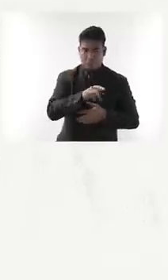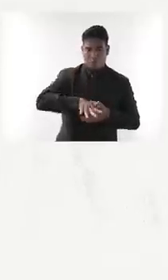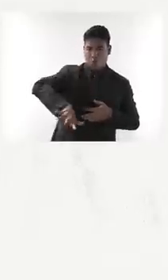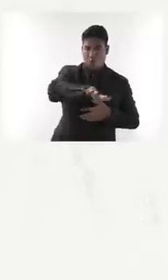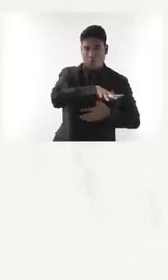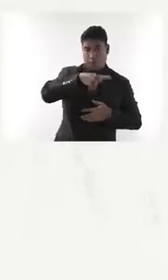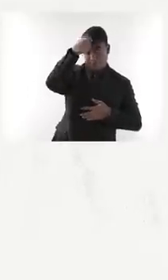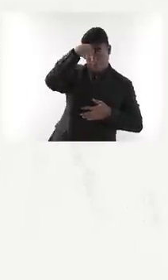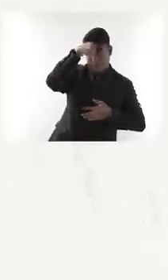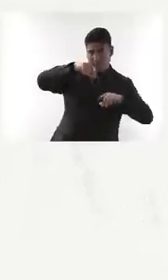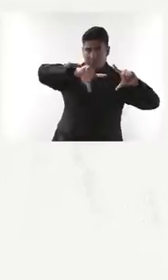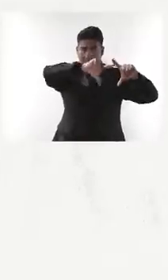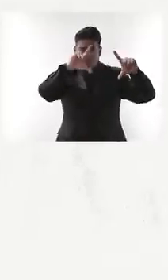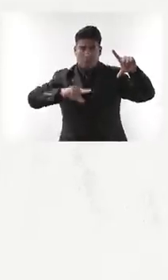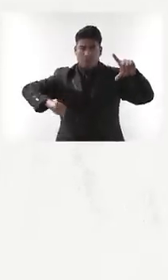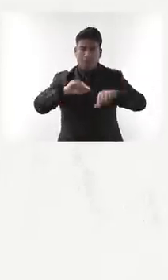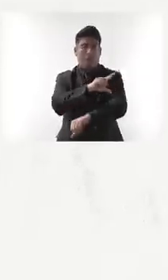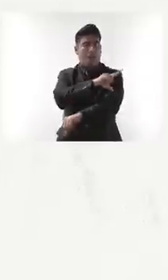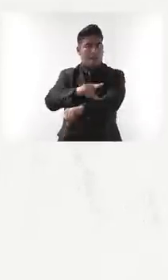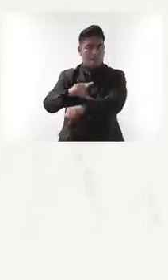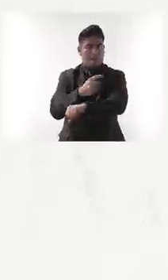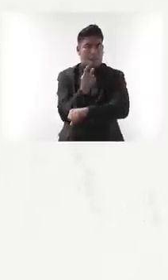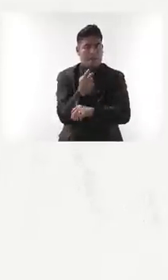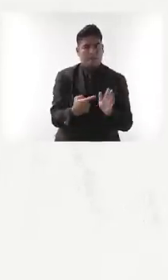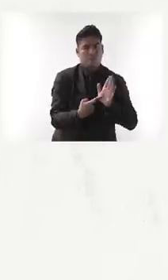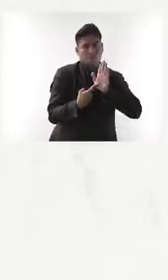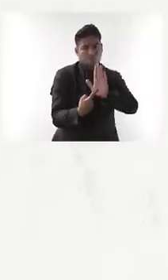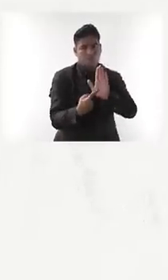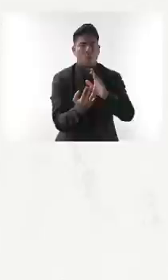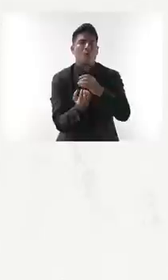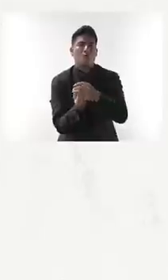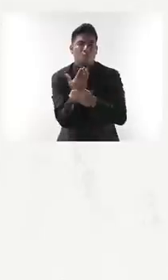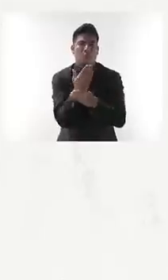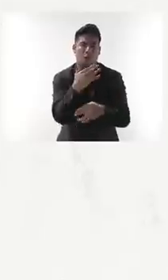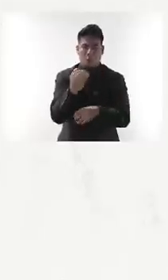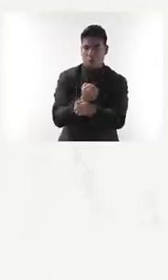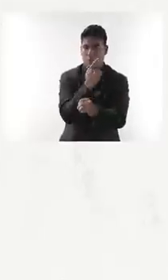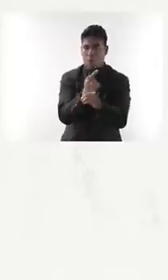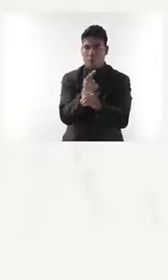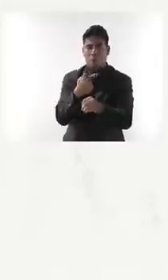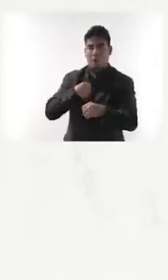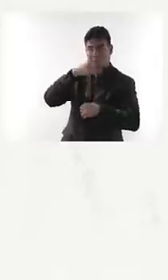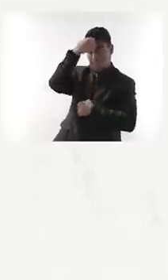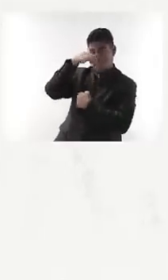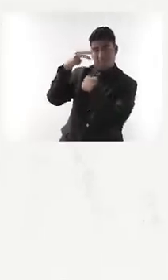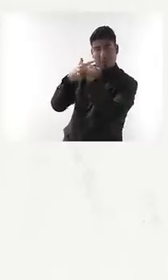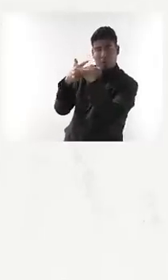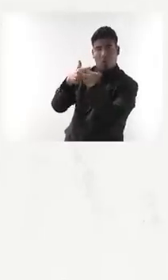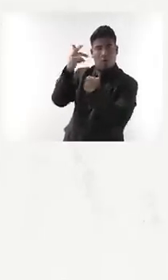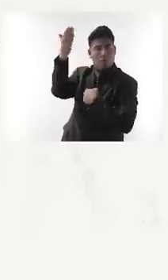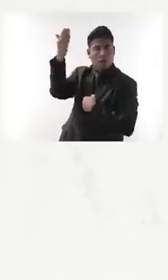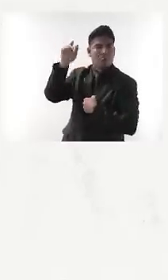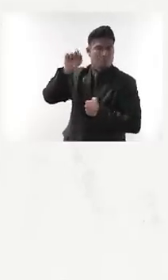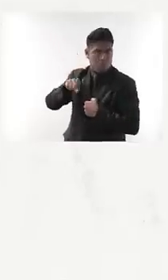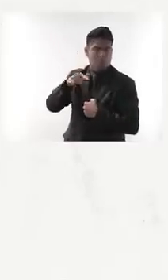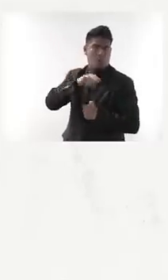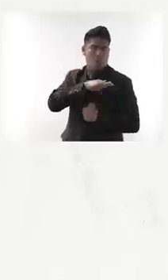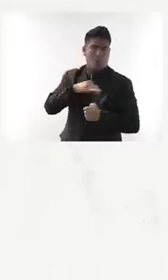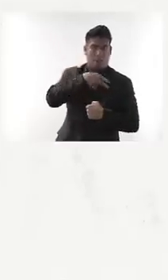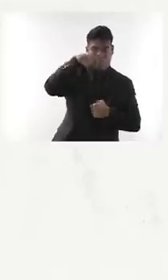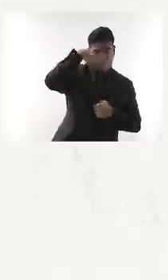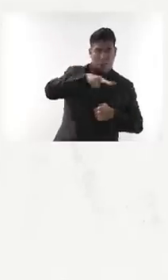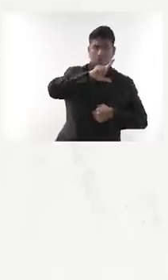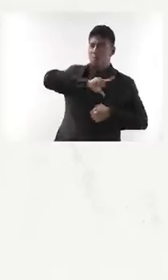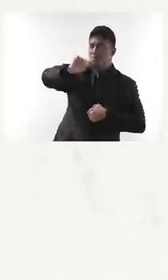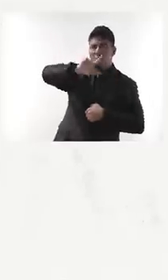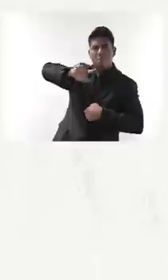liga una canasta nueva de jugadores europeos. También, como lo dijo el presidente de